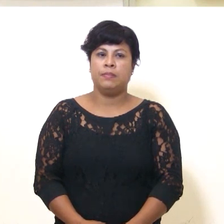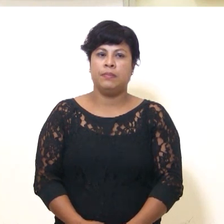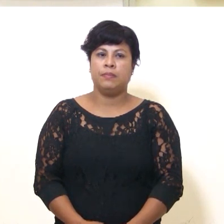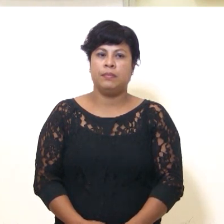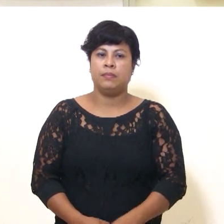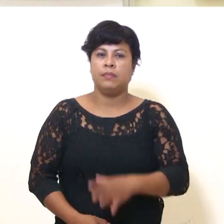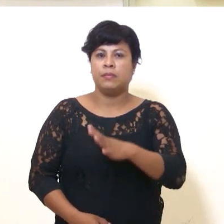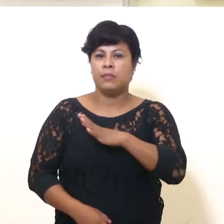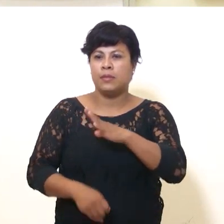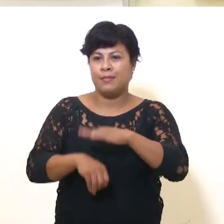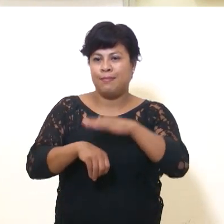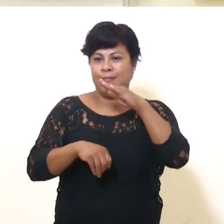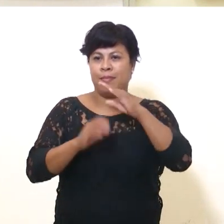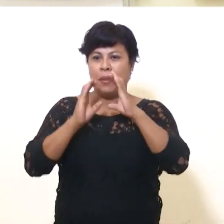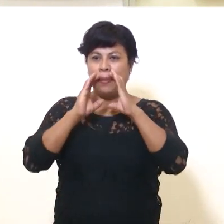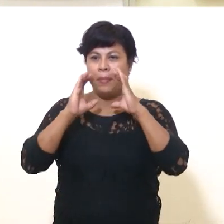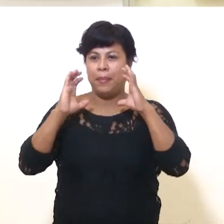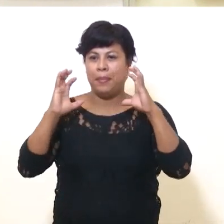¡Tarararán!